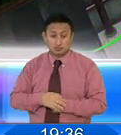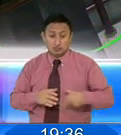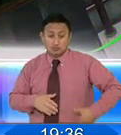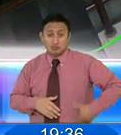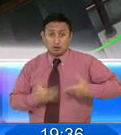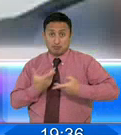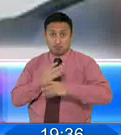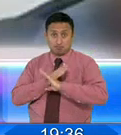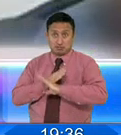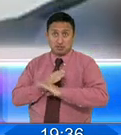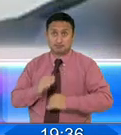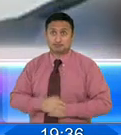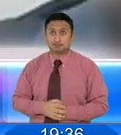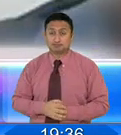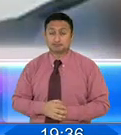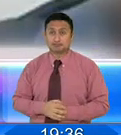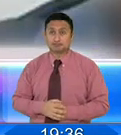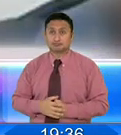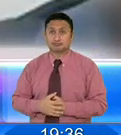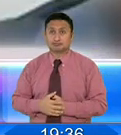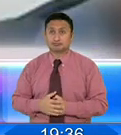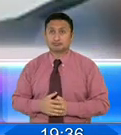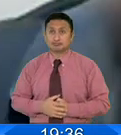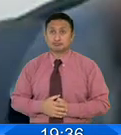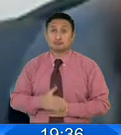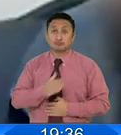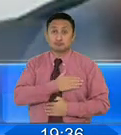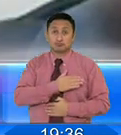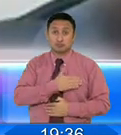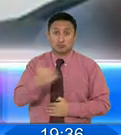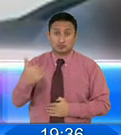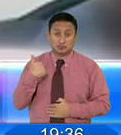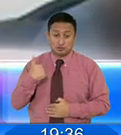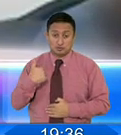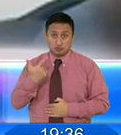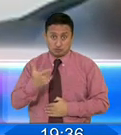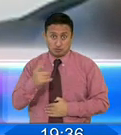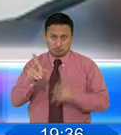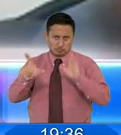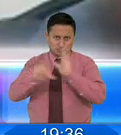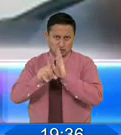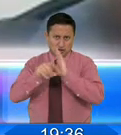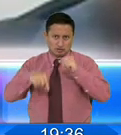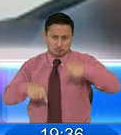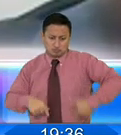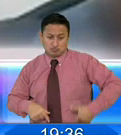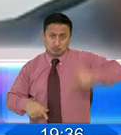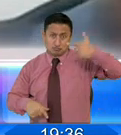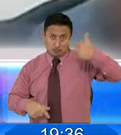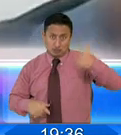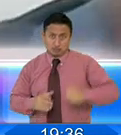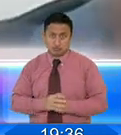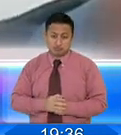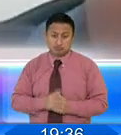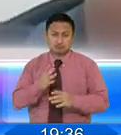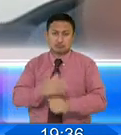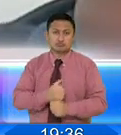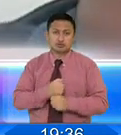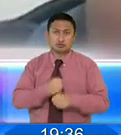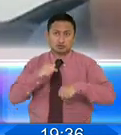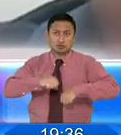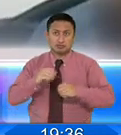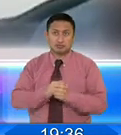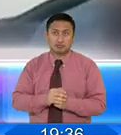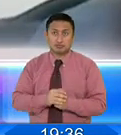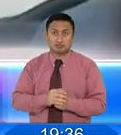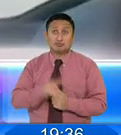propia. Tenía mi arma yo tengo un arma con papeles, ¿no? Entonces, por seguridad, porque ellos, claro, que caminan hacia